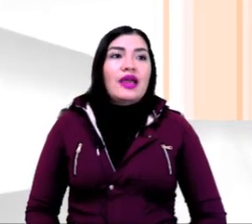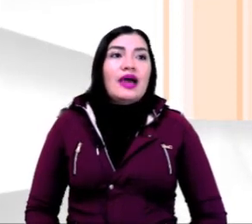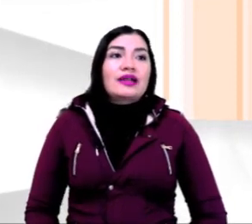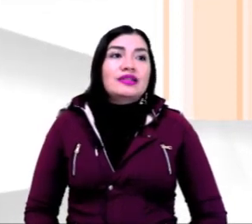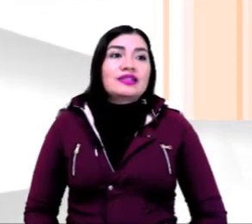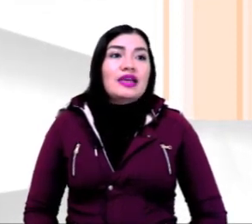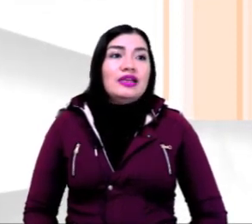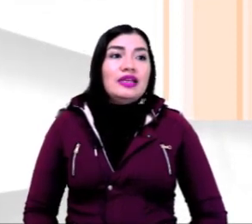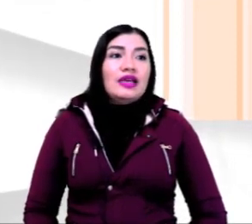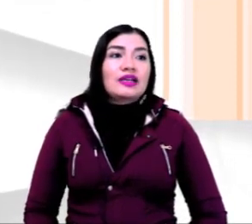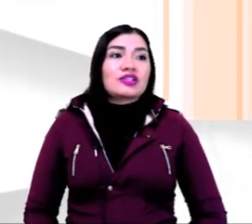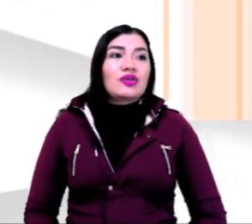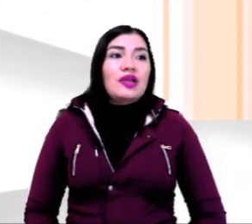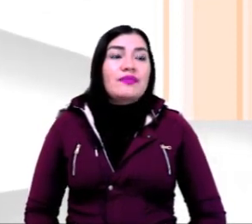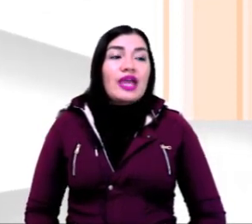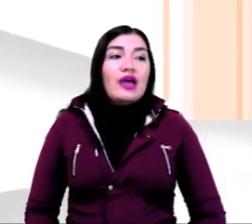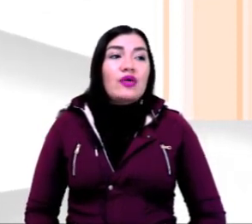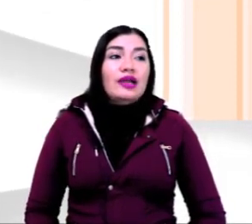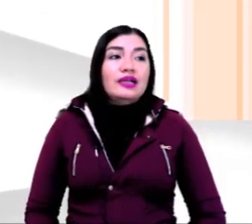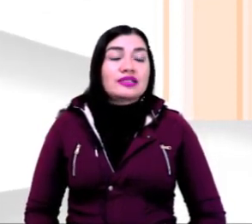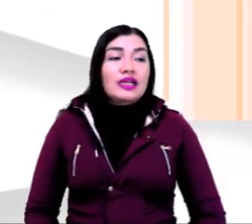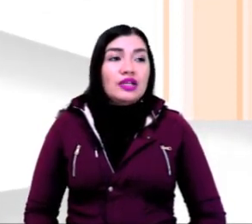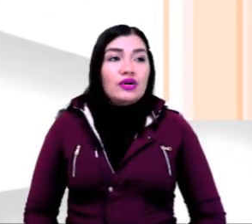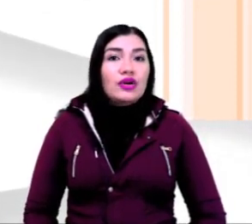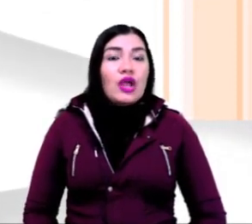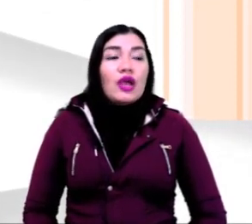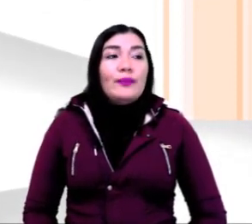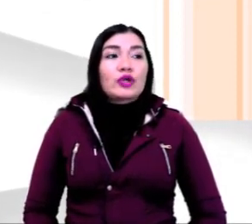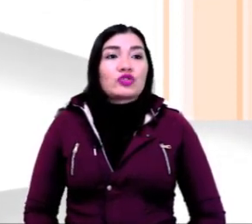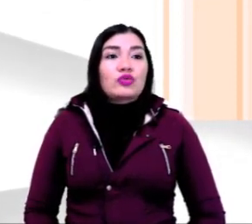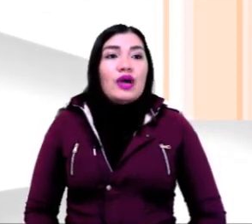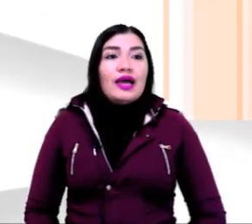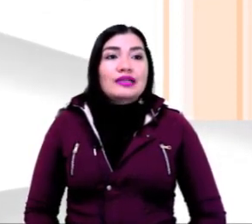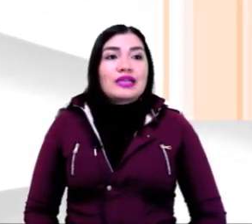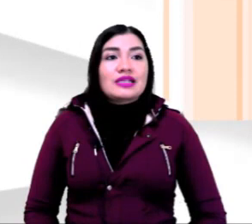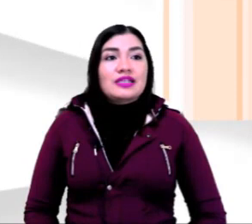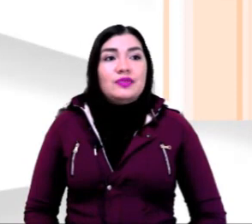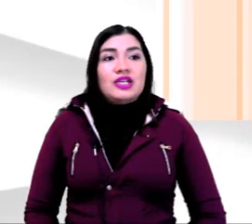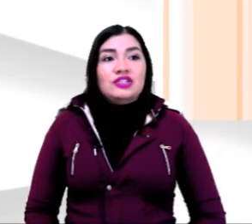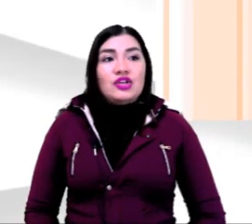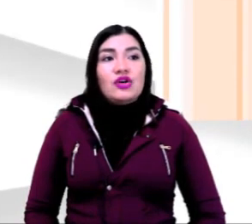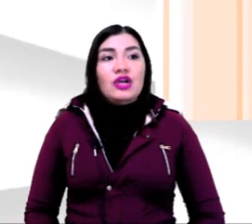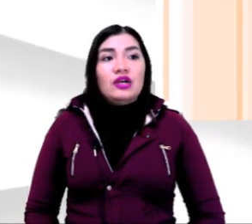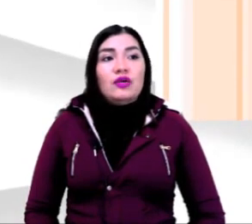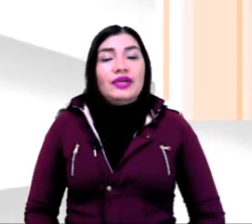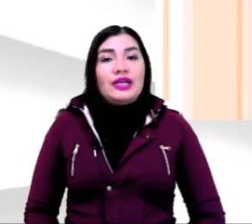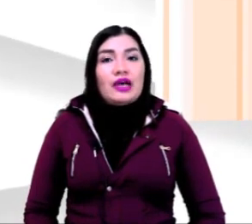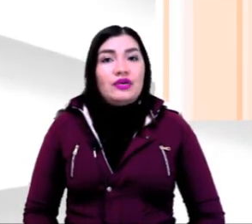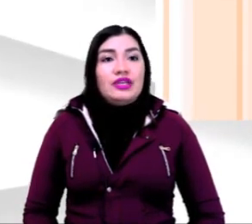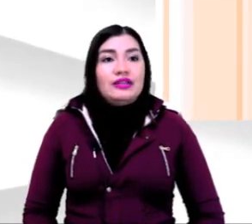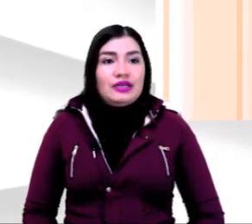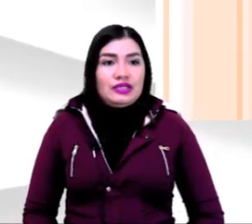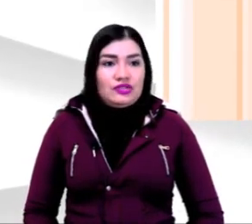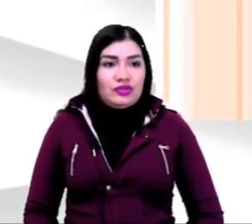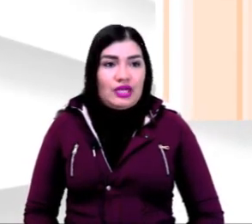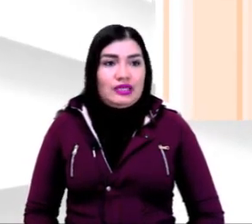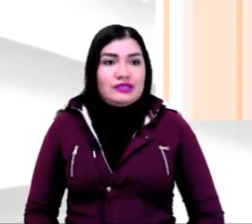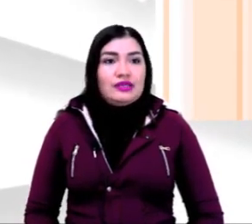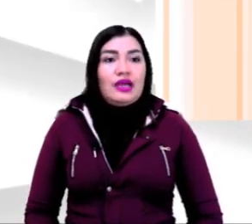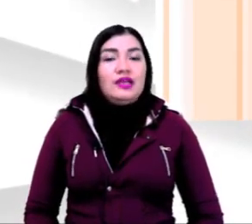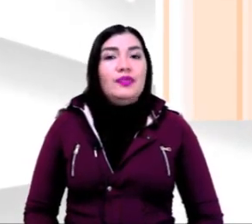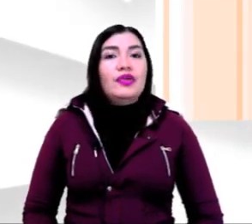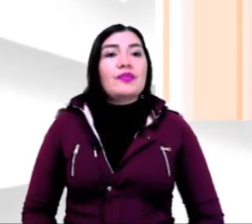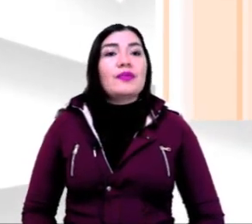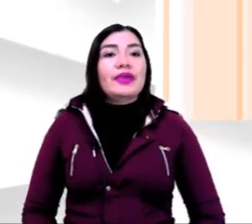muebles, artesanías que son enviados al exterior por su alta aceptación en los mercados